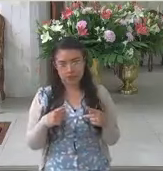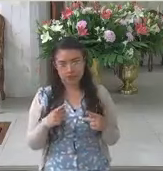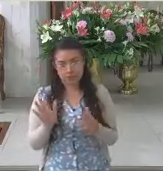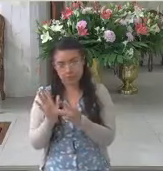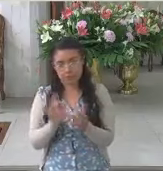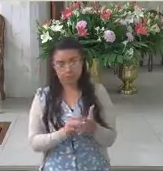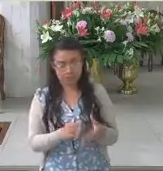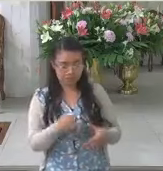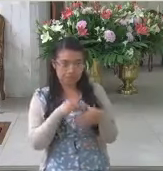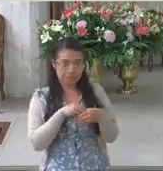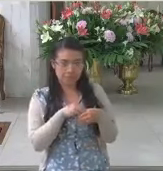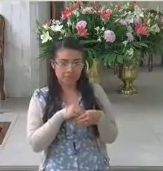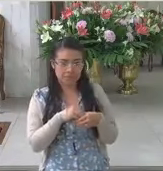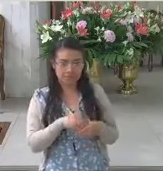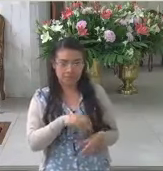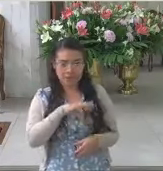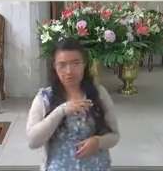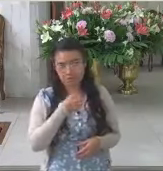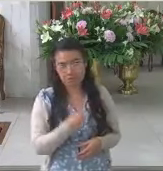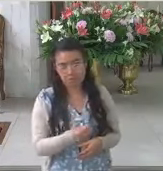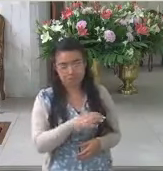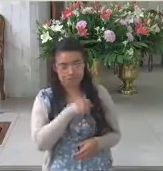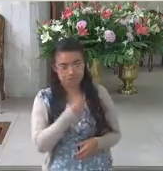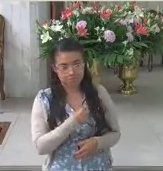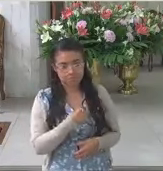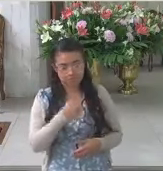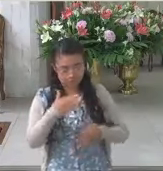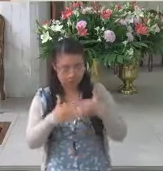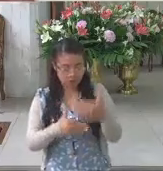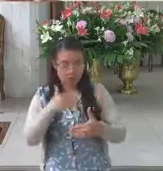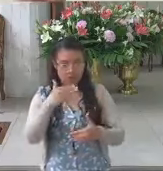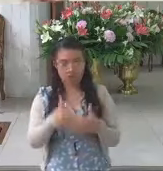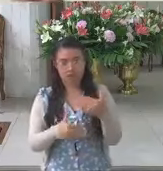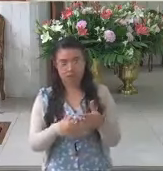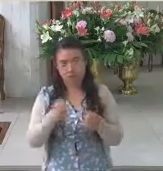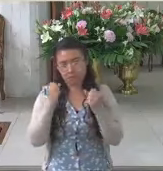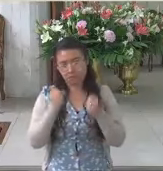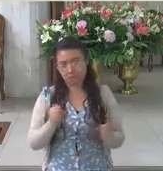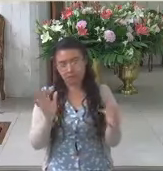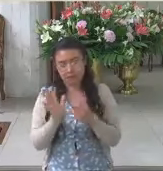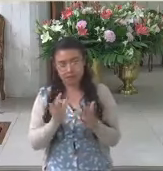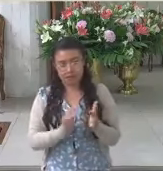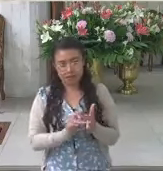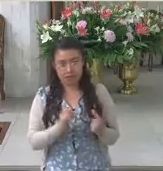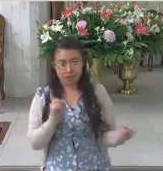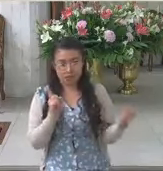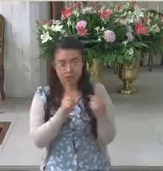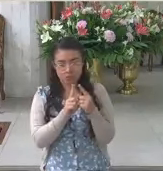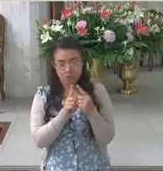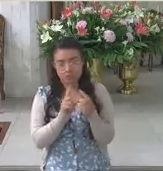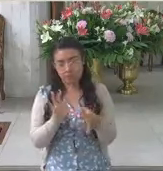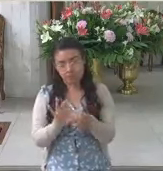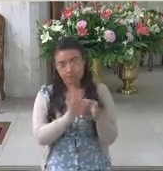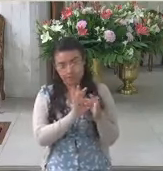por nuestra fe en Cristo pero no se trata de ser imprudentes en La